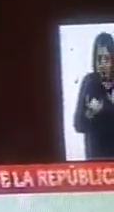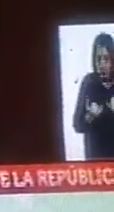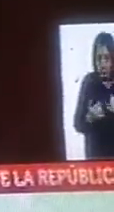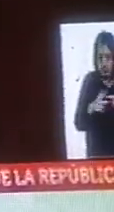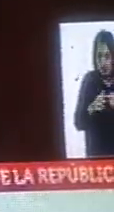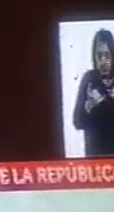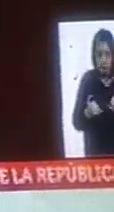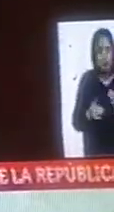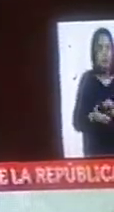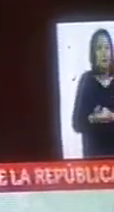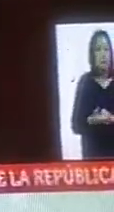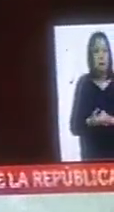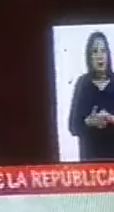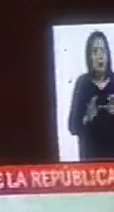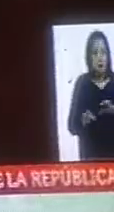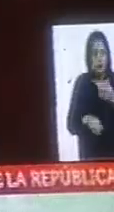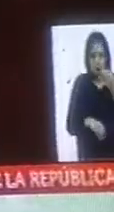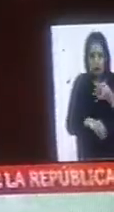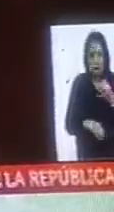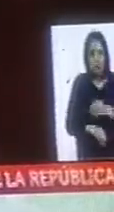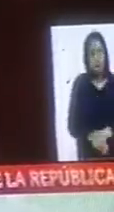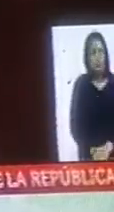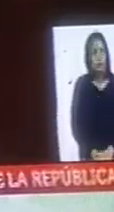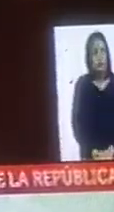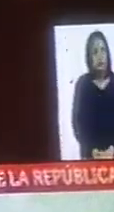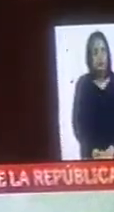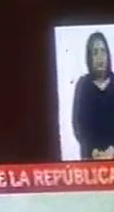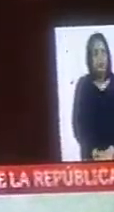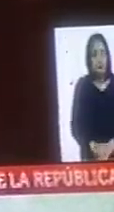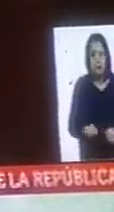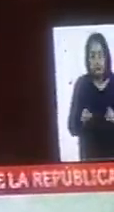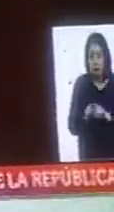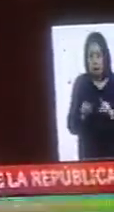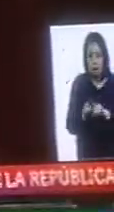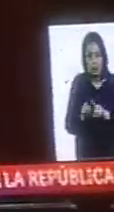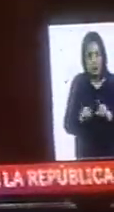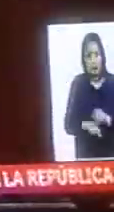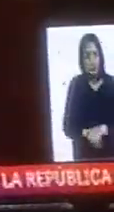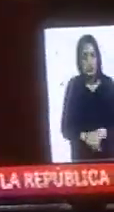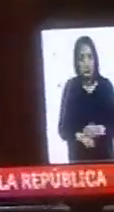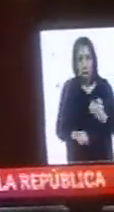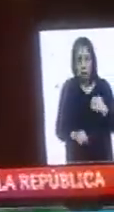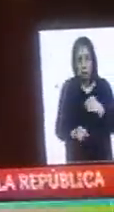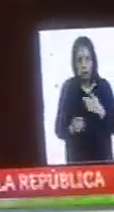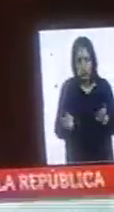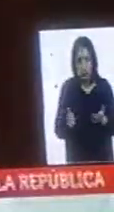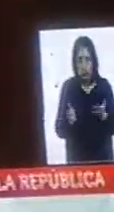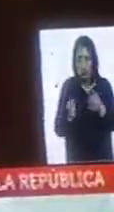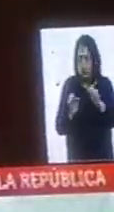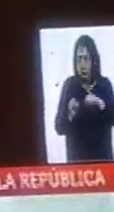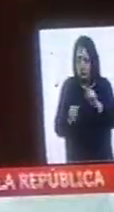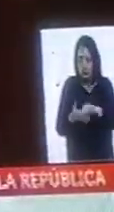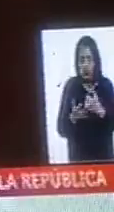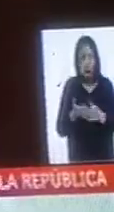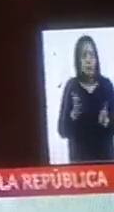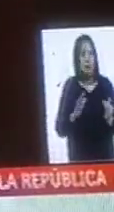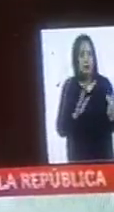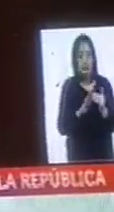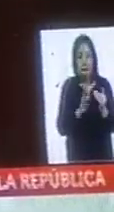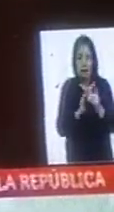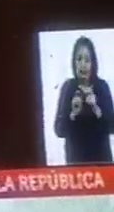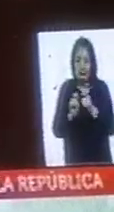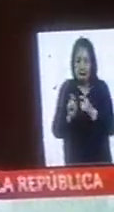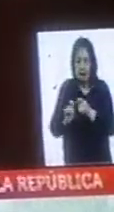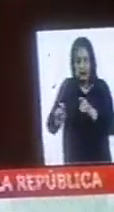empieza a hacerse realidad además promoveremos la formalización de predios rurales y